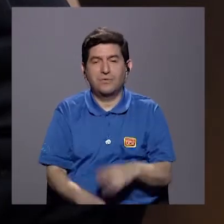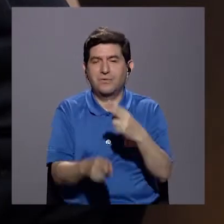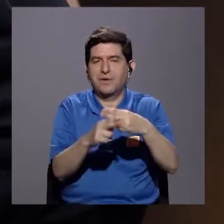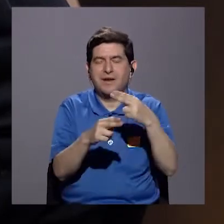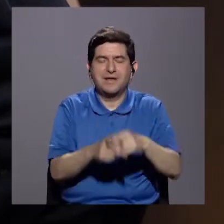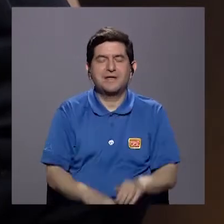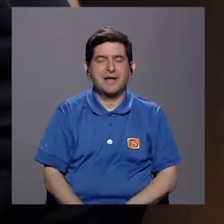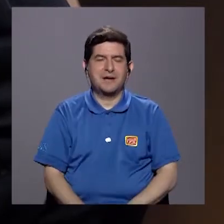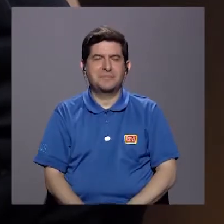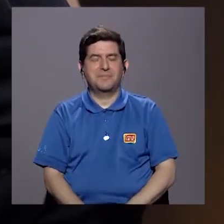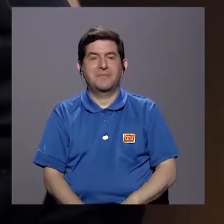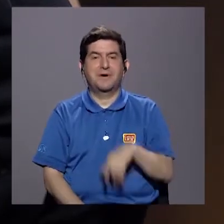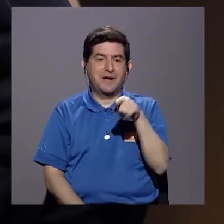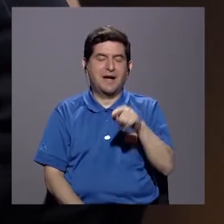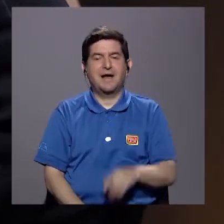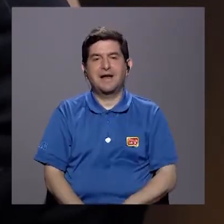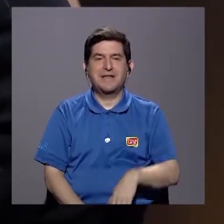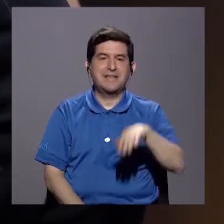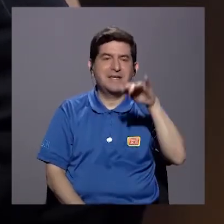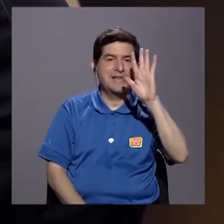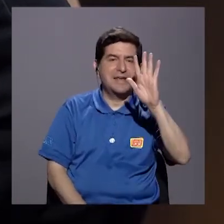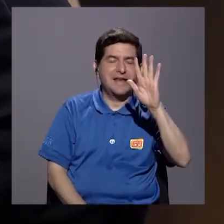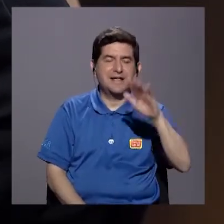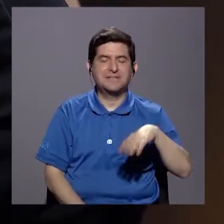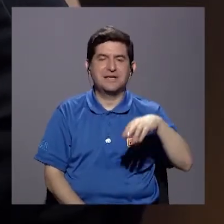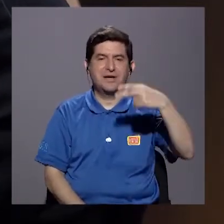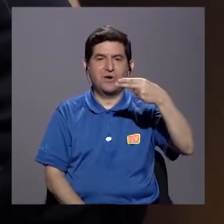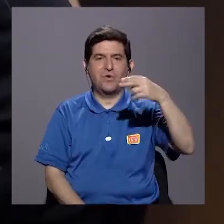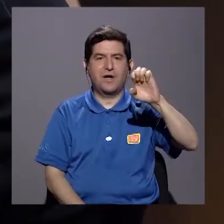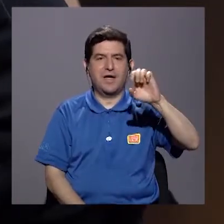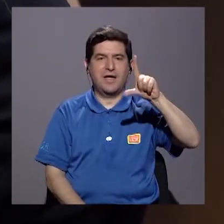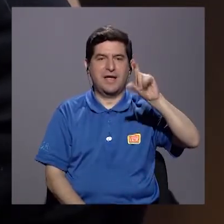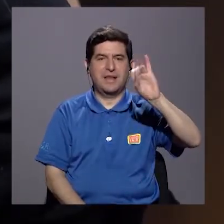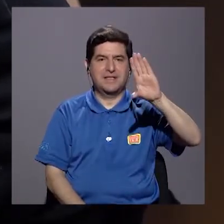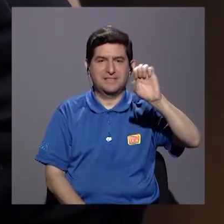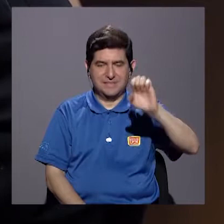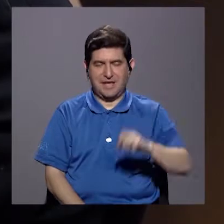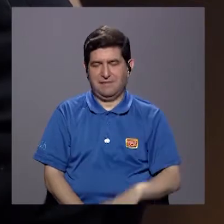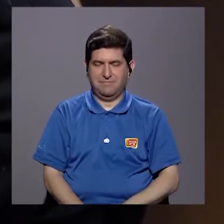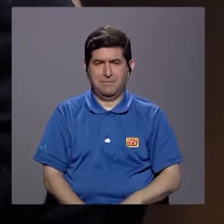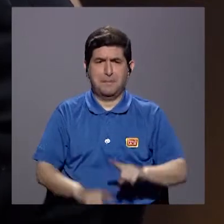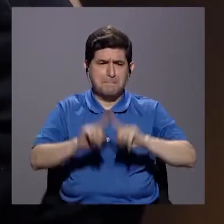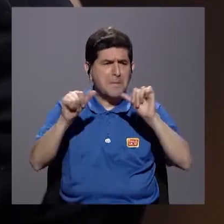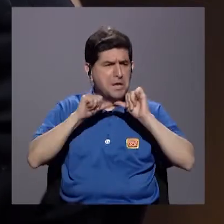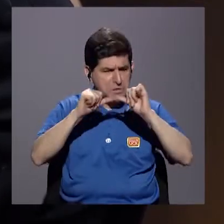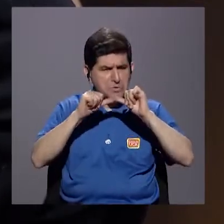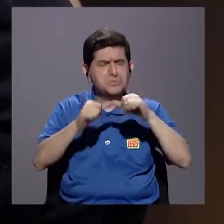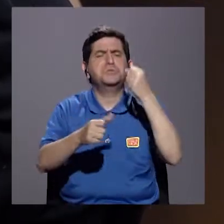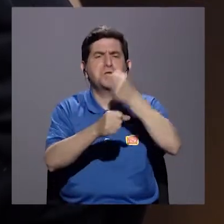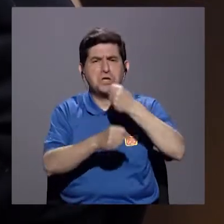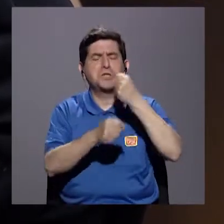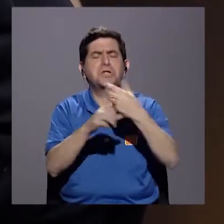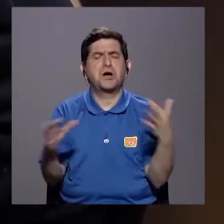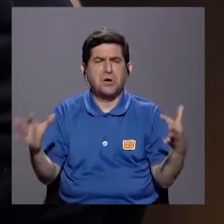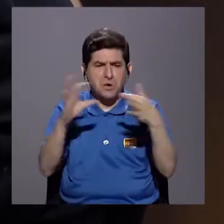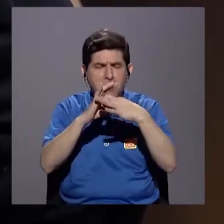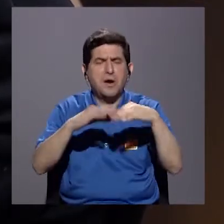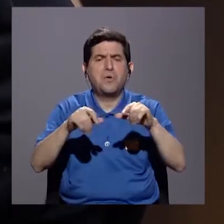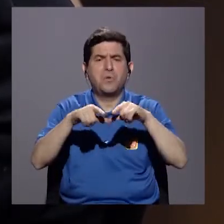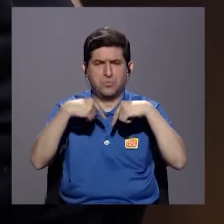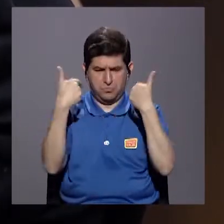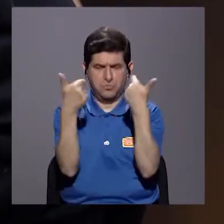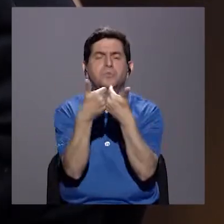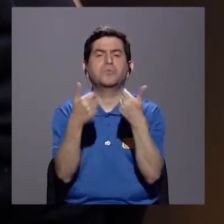Ahora algunos le llaman la triple hélice o la quíntuple hélice, porque se ha sofisticado el término, pero sigue siendo ese